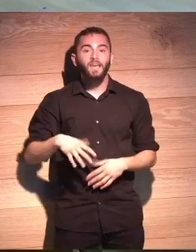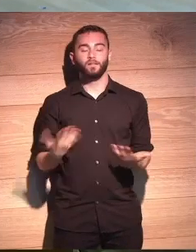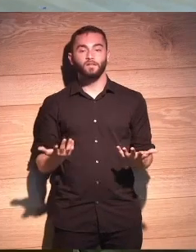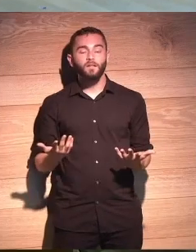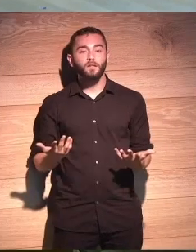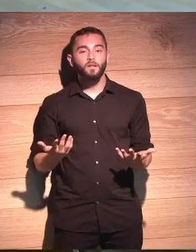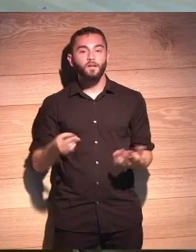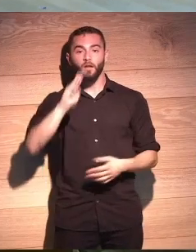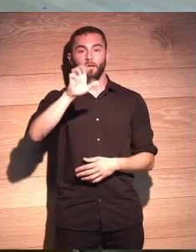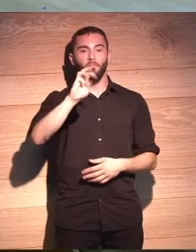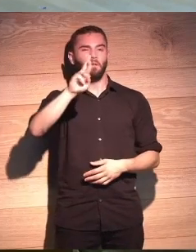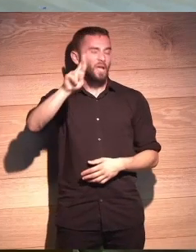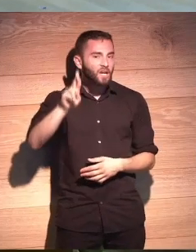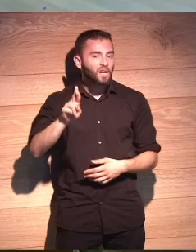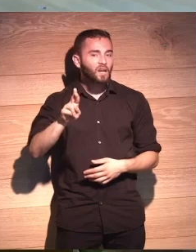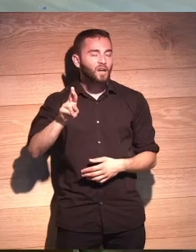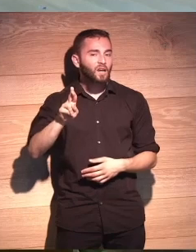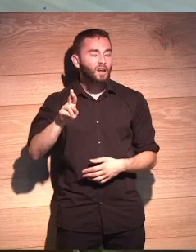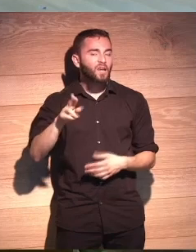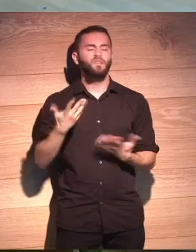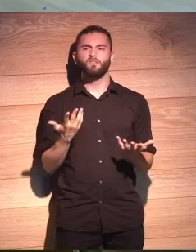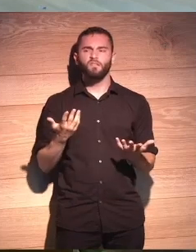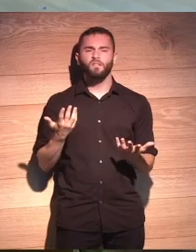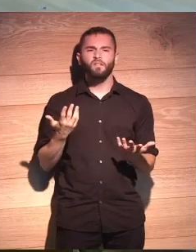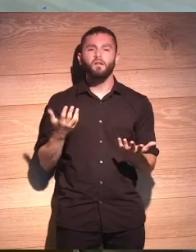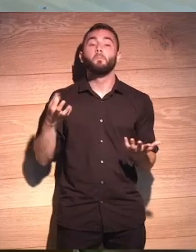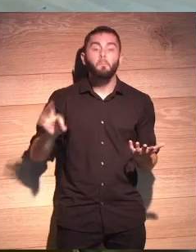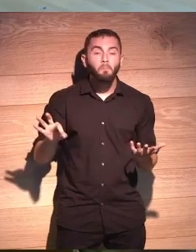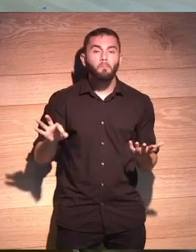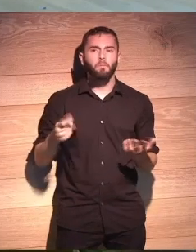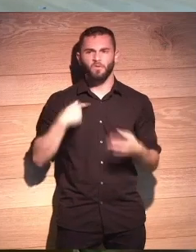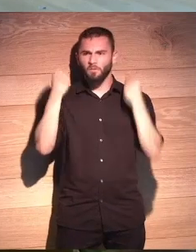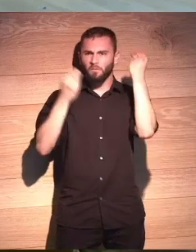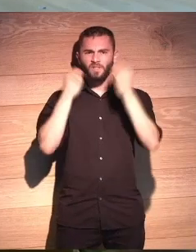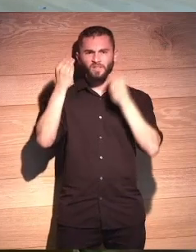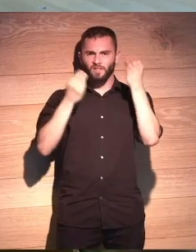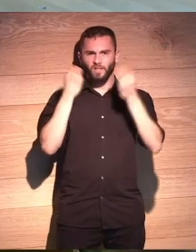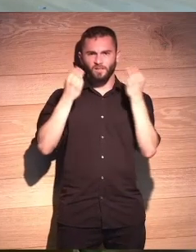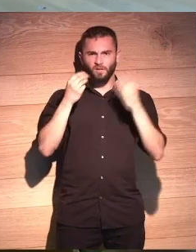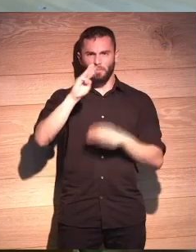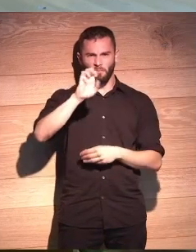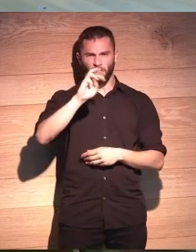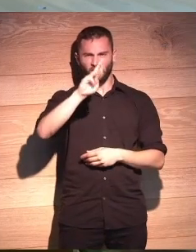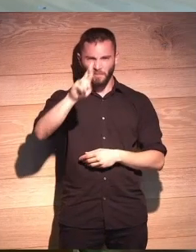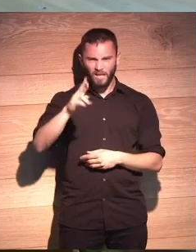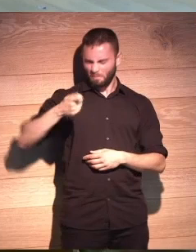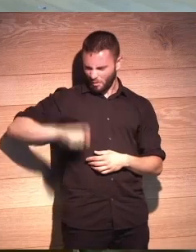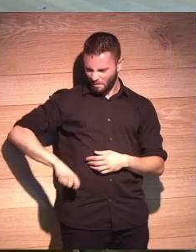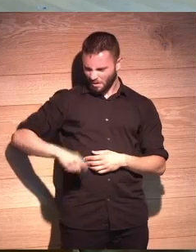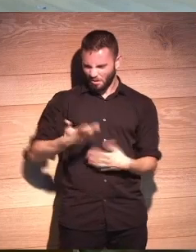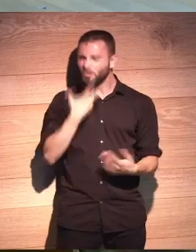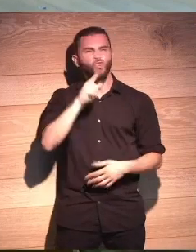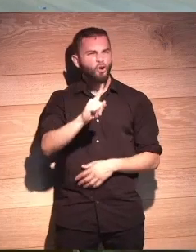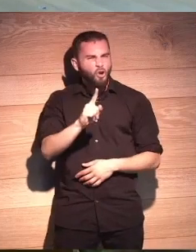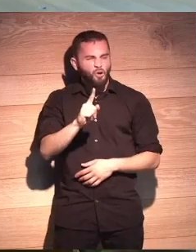dice, Pepper. Digo, ah. Y yo rápidamente pensando, a ver mentalmente, ¿quién hay en la profesión que se llame Pepper? Que no lo conozco, no me